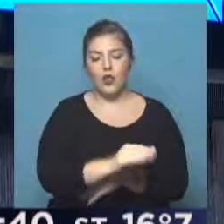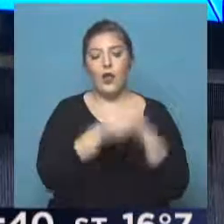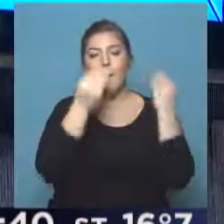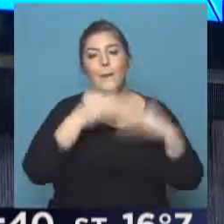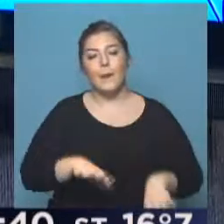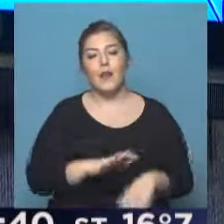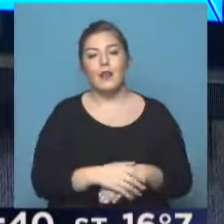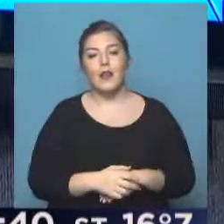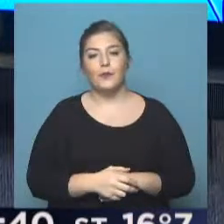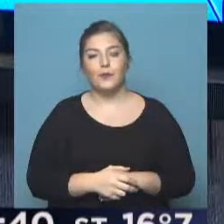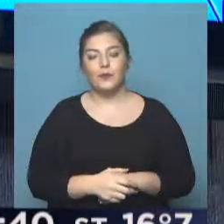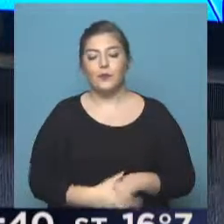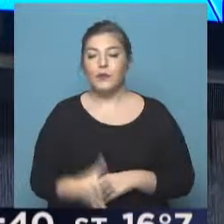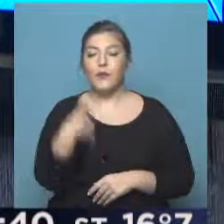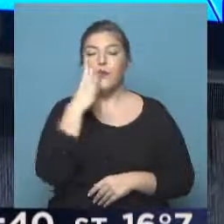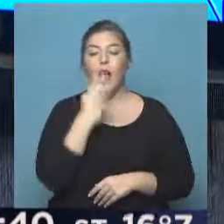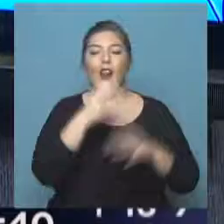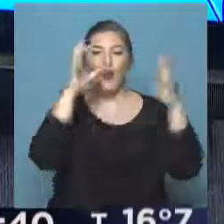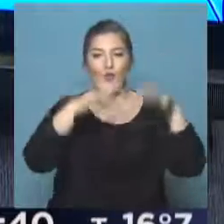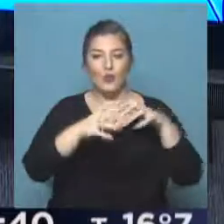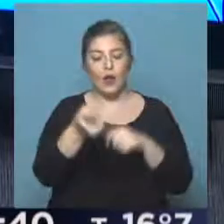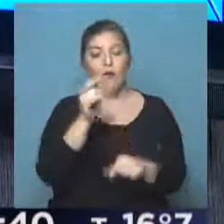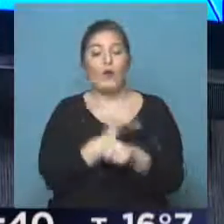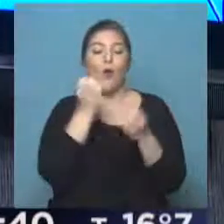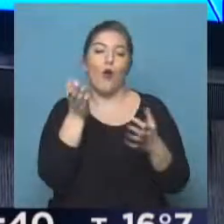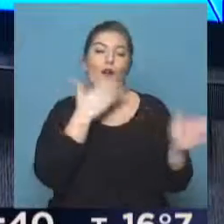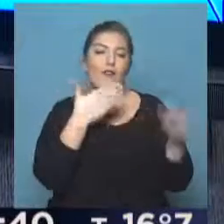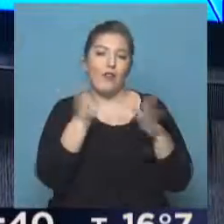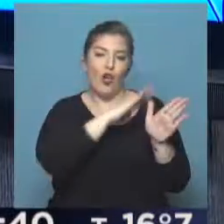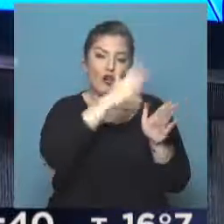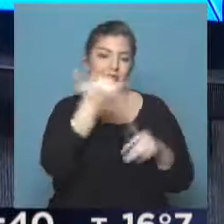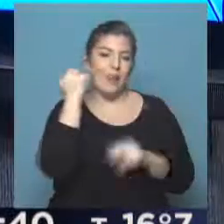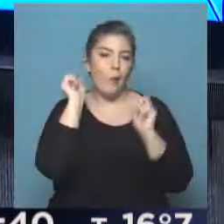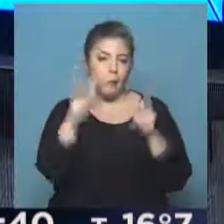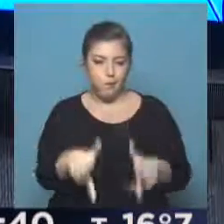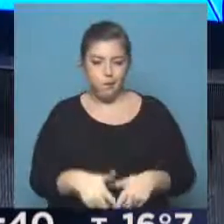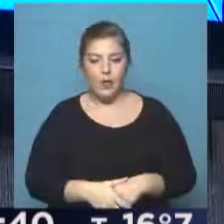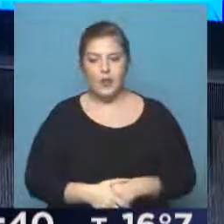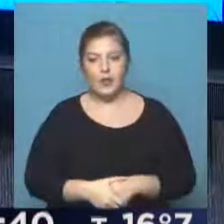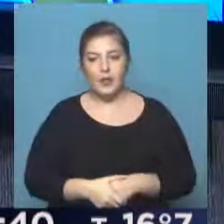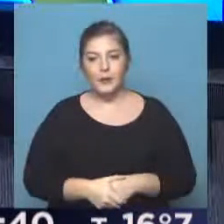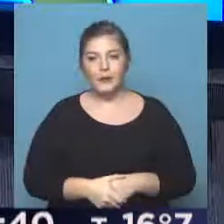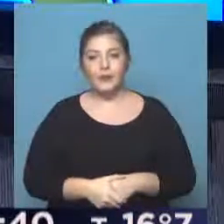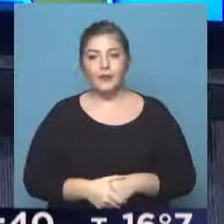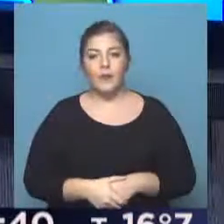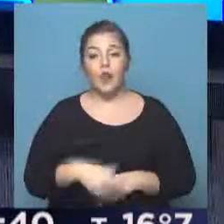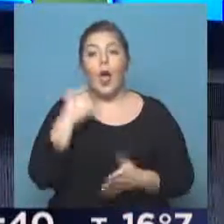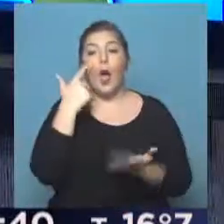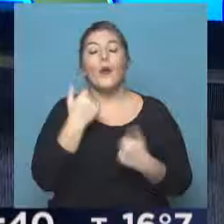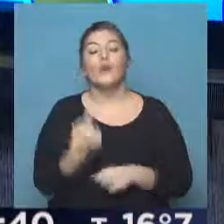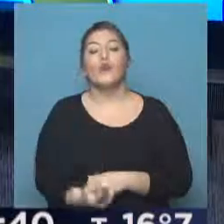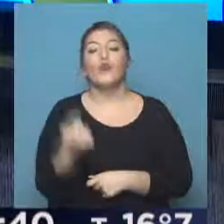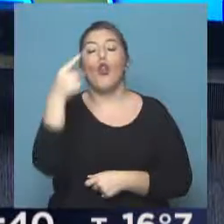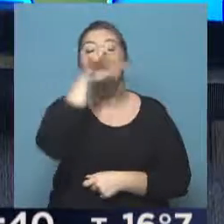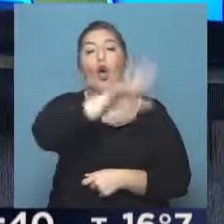comienza la probabilidad de algo de precipitación. Bueno, el viento en la cordillera que les comenté recién. A ver, ¿qué pasa ahora? El